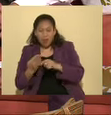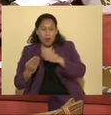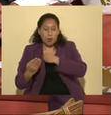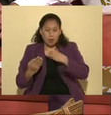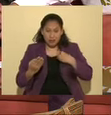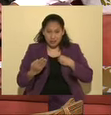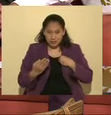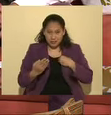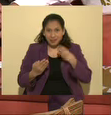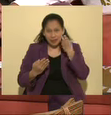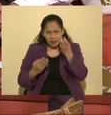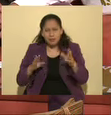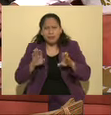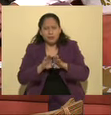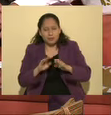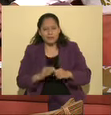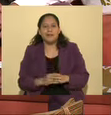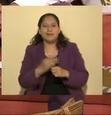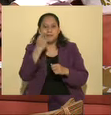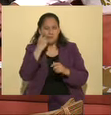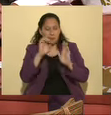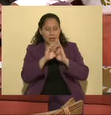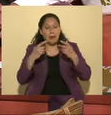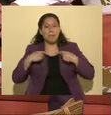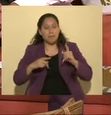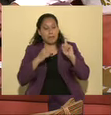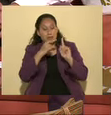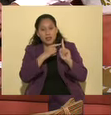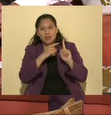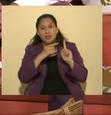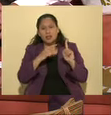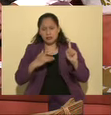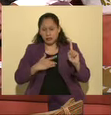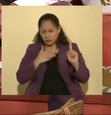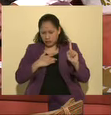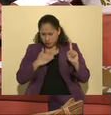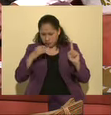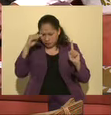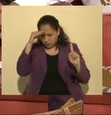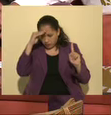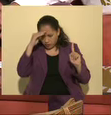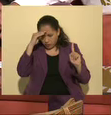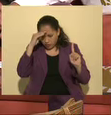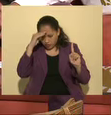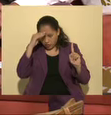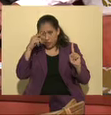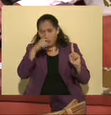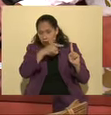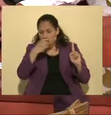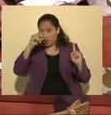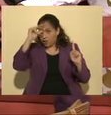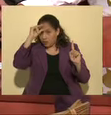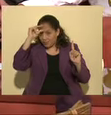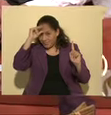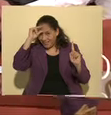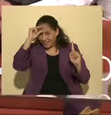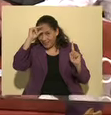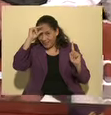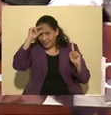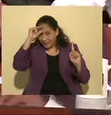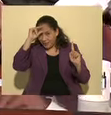se aclara así. Una persona, entre más conciencia tiene y más inteligente es,